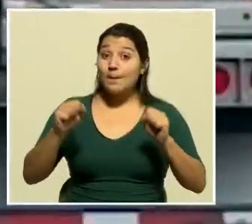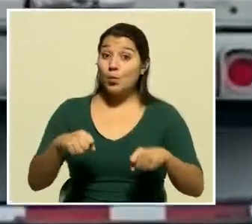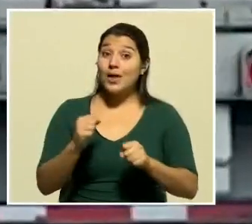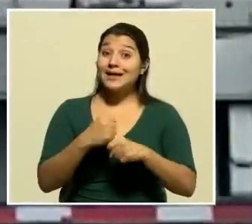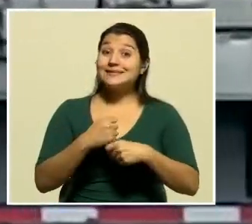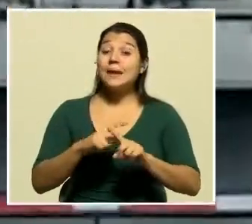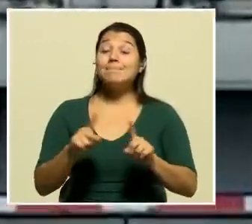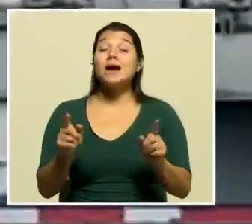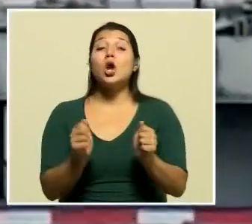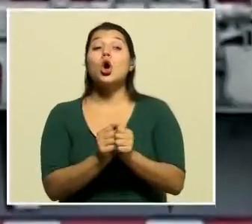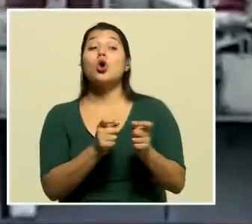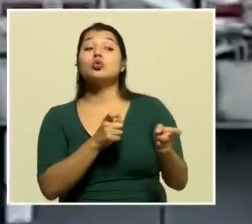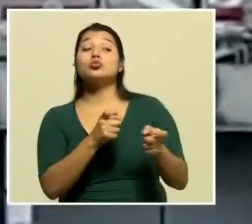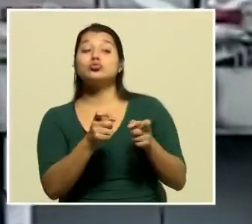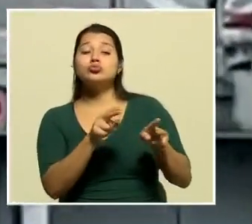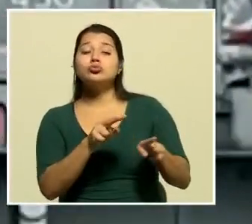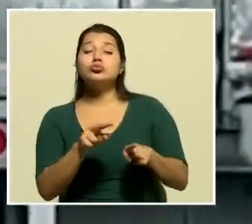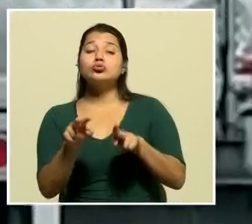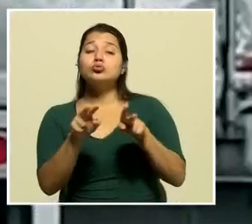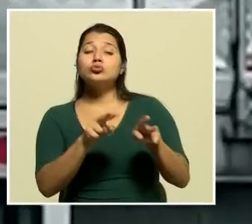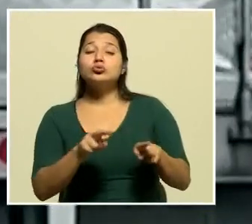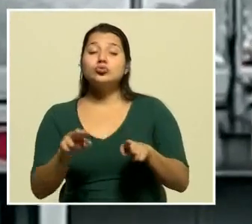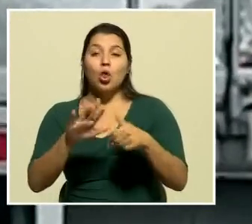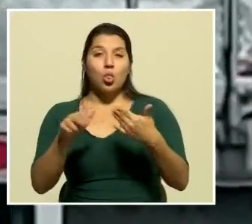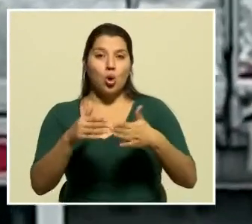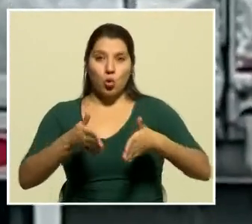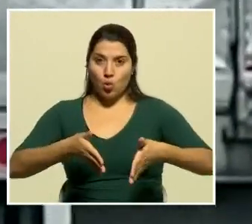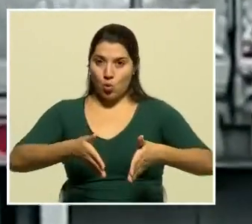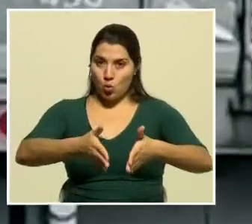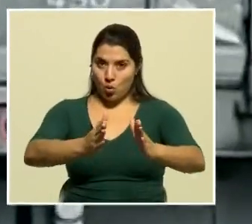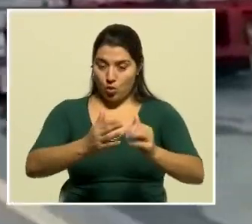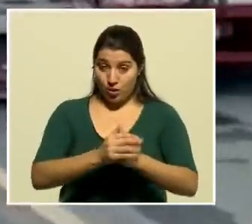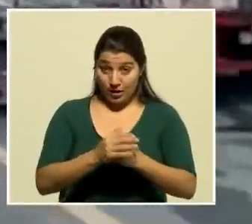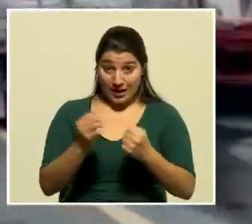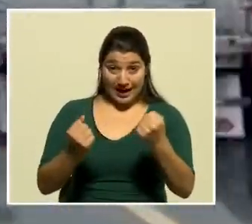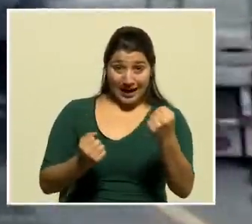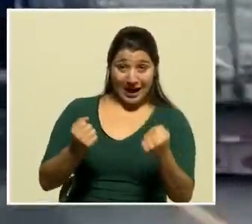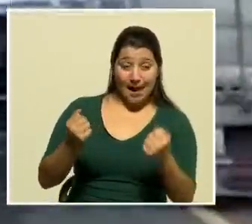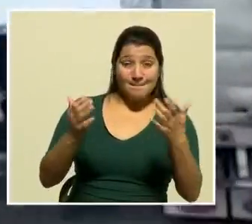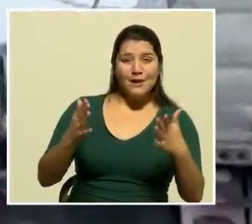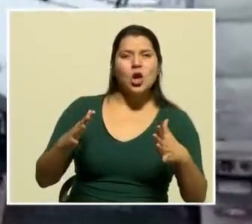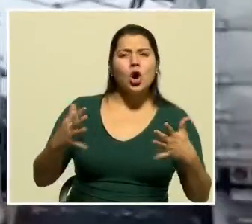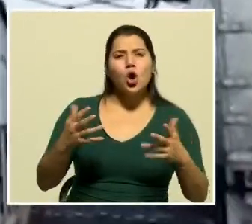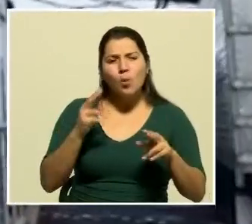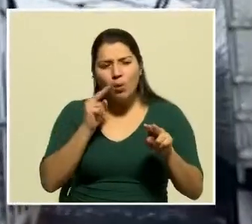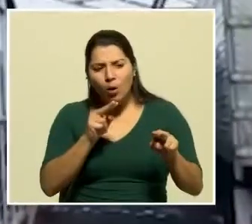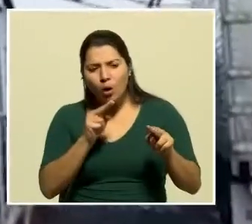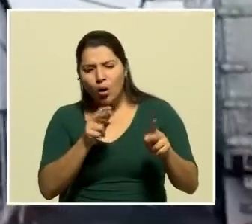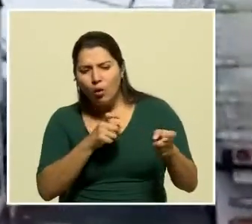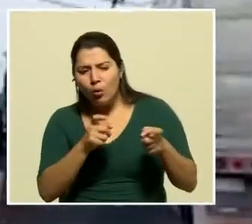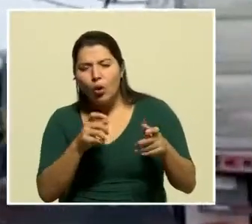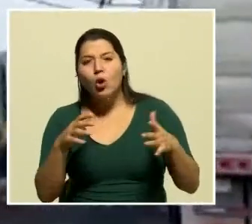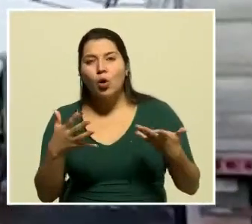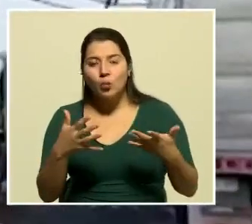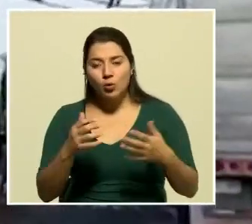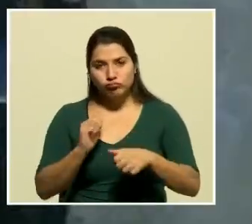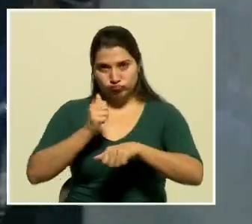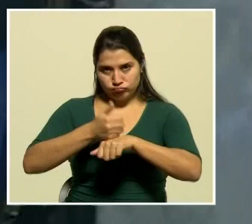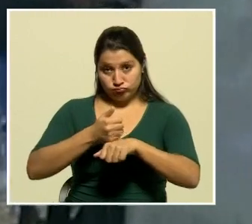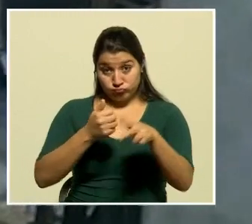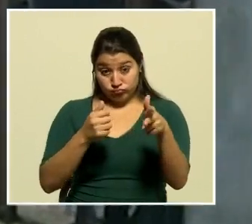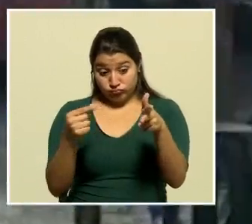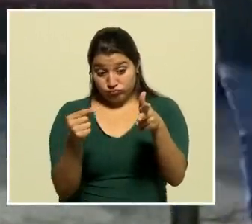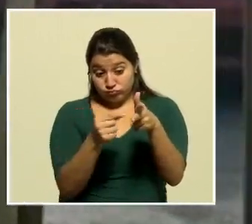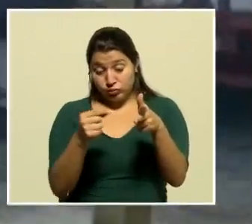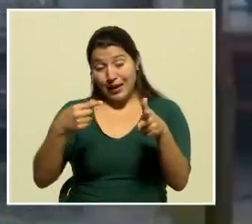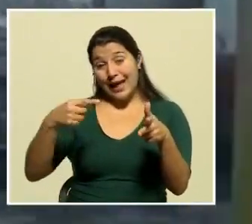controlada y monitoreados en todo su trayecto. Los camiones serán vigilados por medio de la activación del GPS, donde se establecerá la ruta